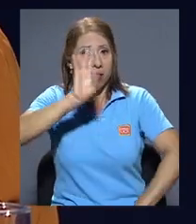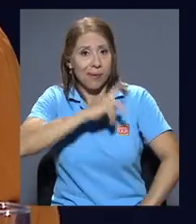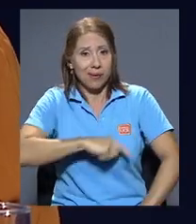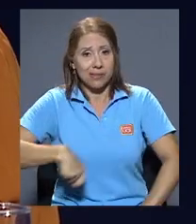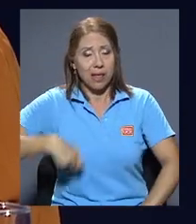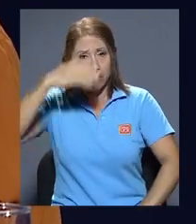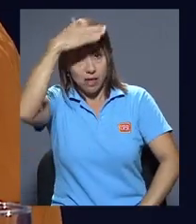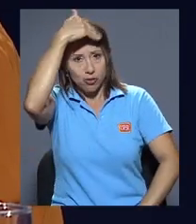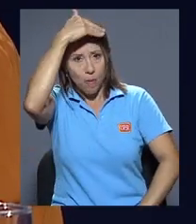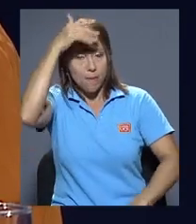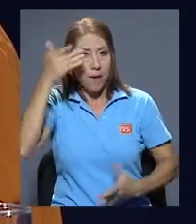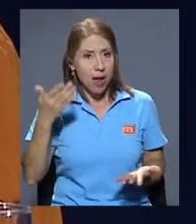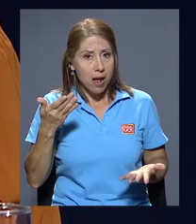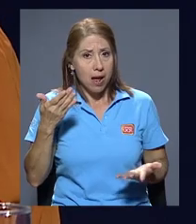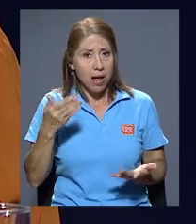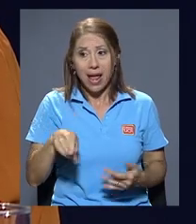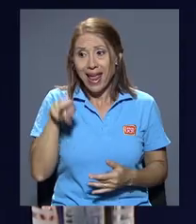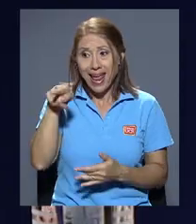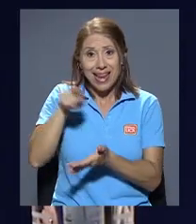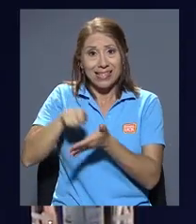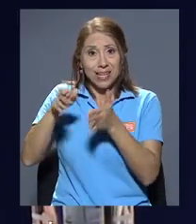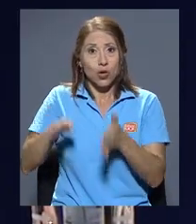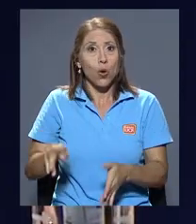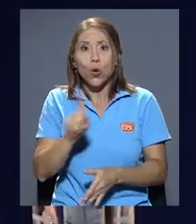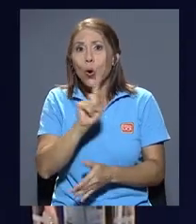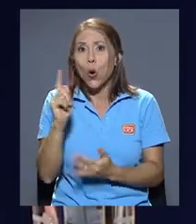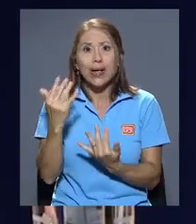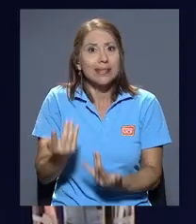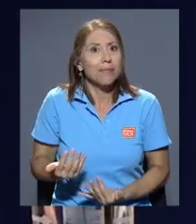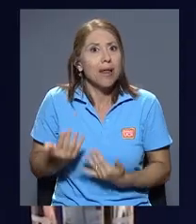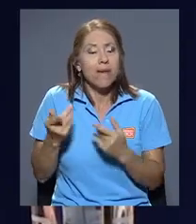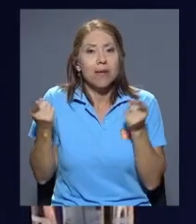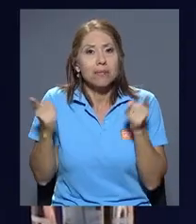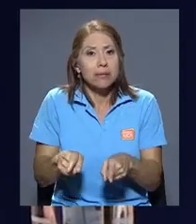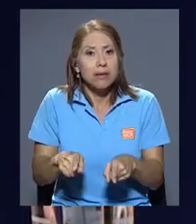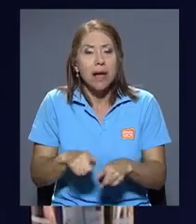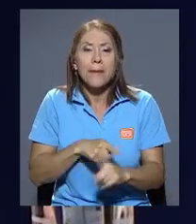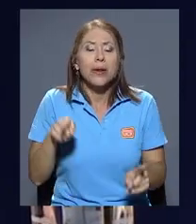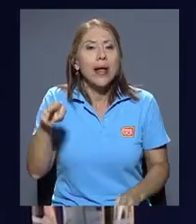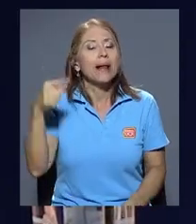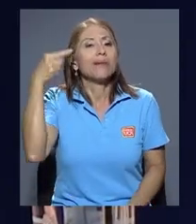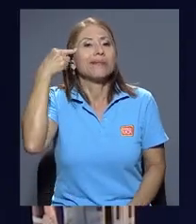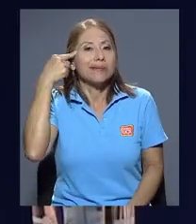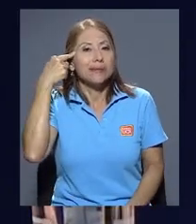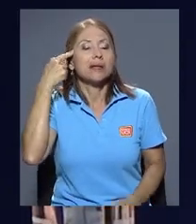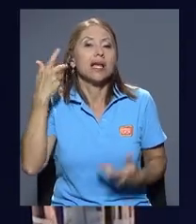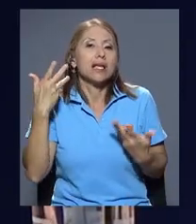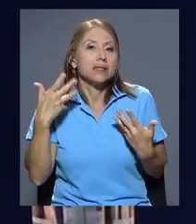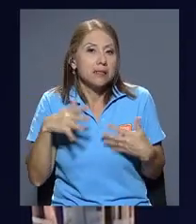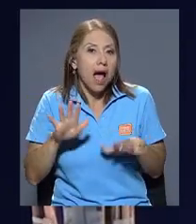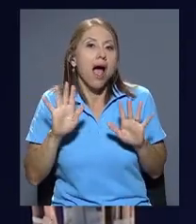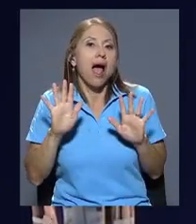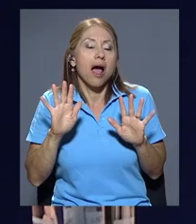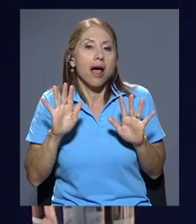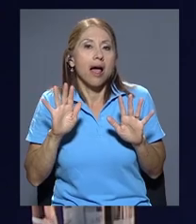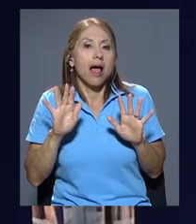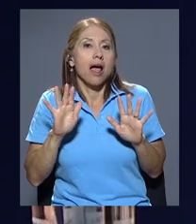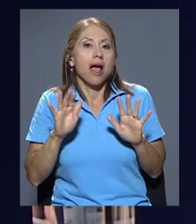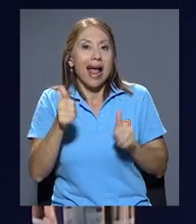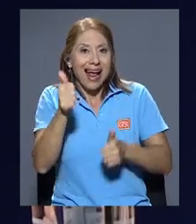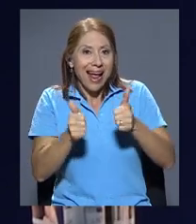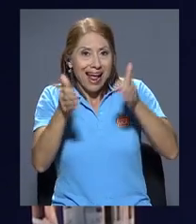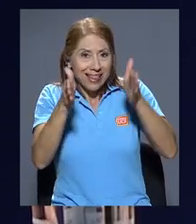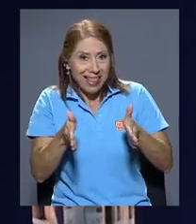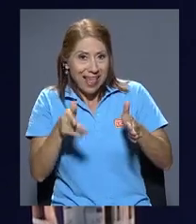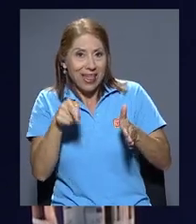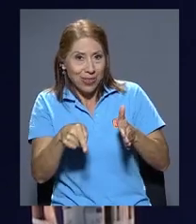presidente de los Estados Unidos, y él no esperaba que eso fuera a suceder. Exacto. Sin embargo, consideraba que ya el solo hecho de que él estuviera